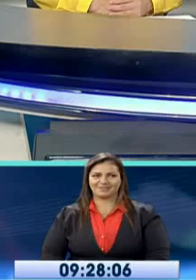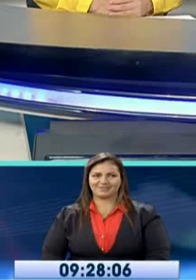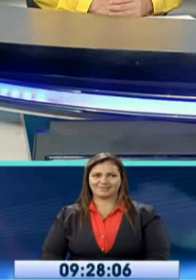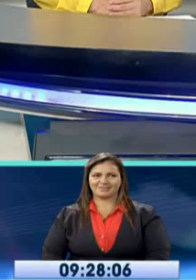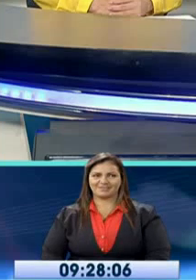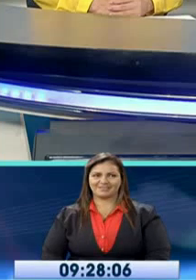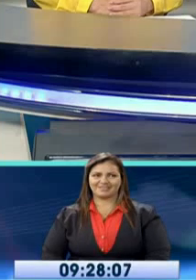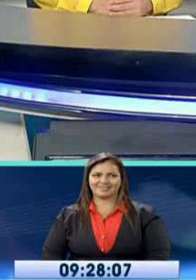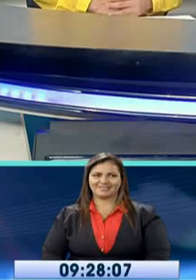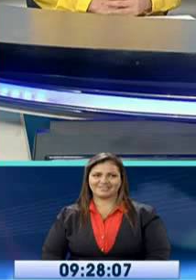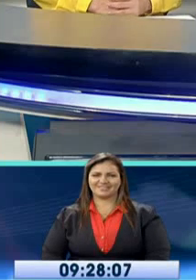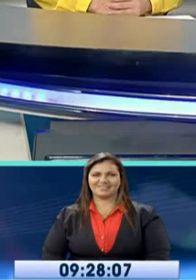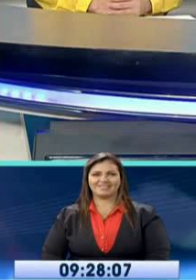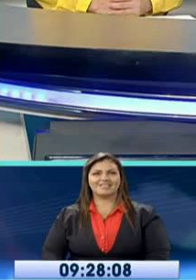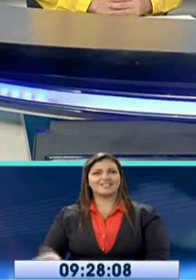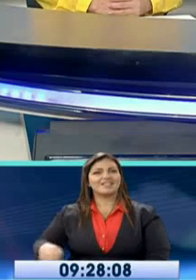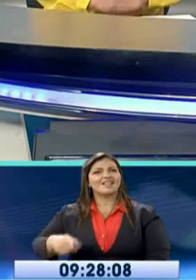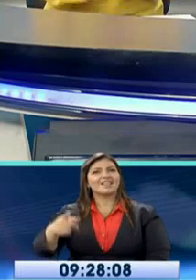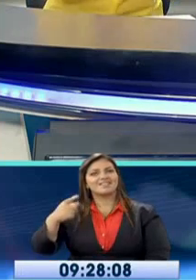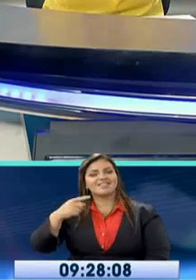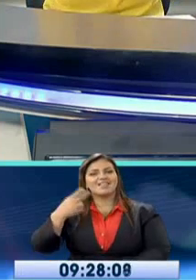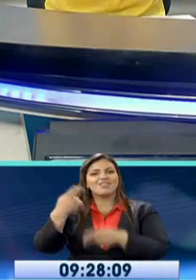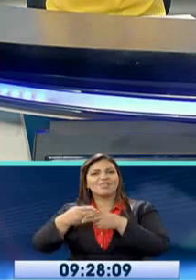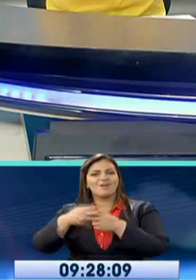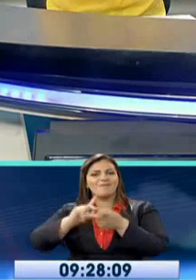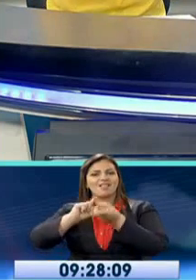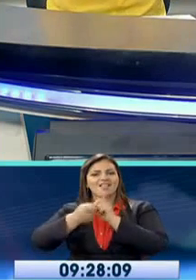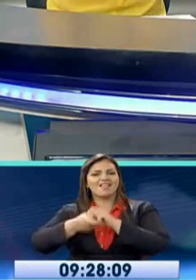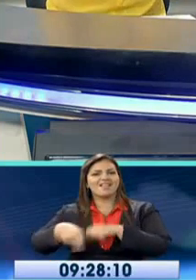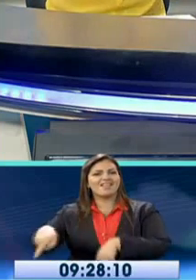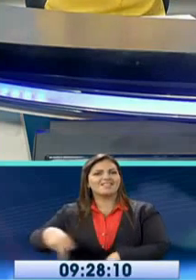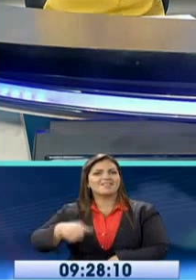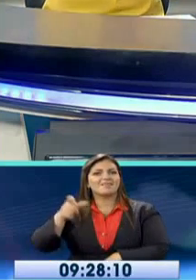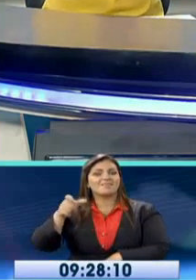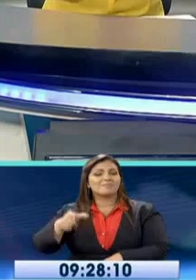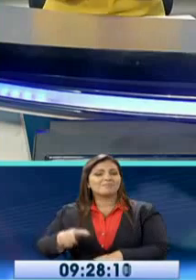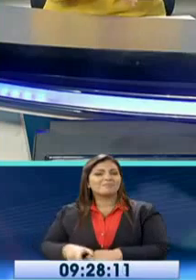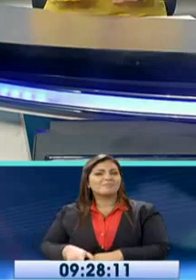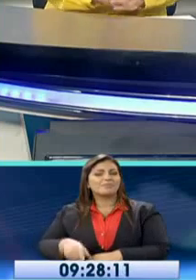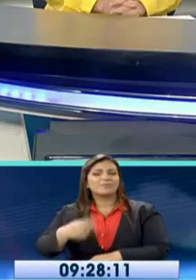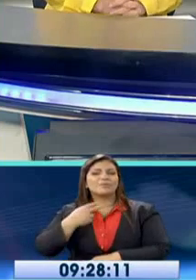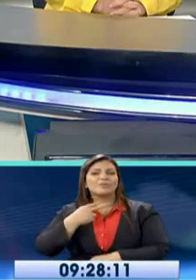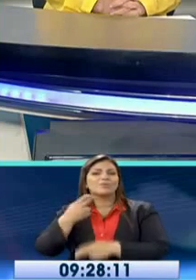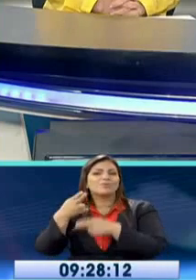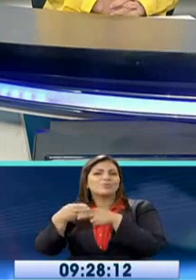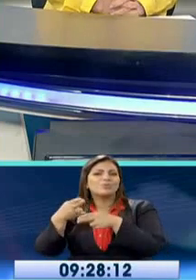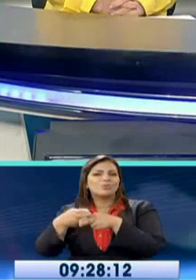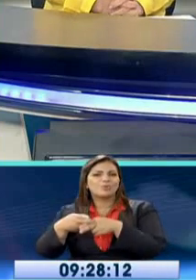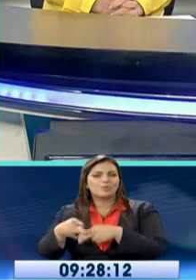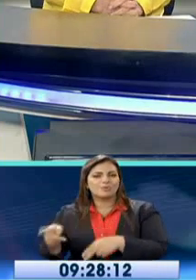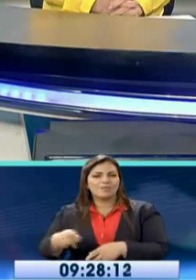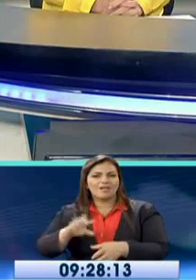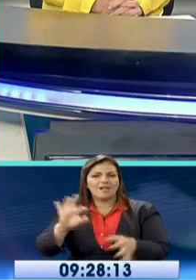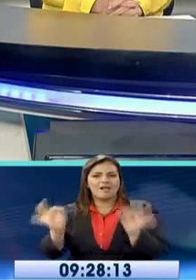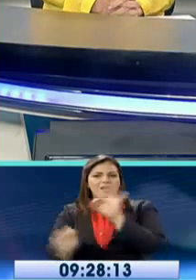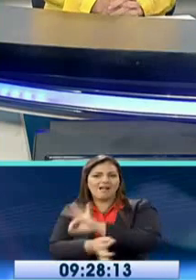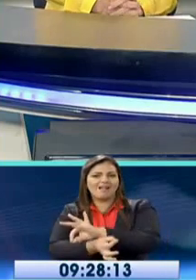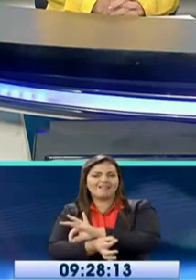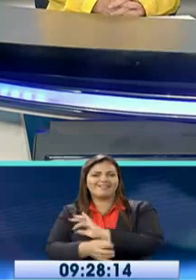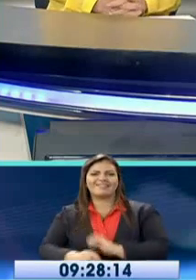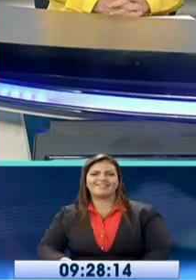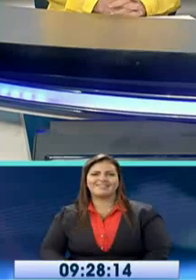La verdad que no. No. El hombre sincero. Pero es costumbre nomás. Es costumbre. Es costumbre, bueno, la costumbre.